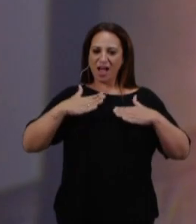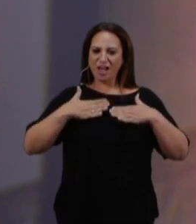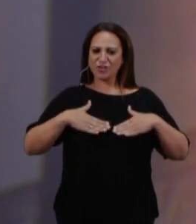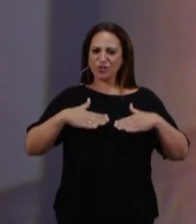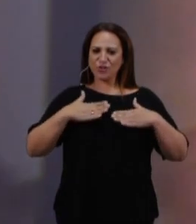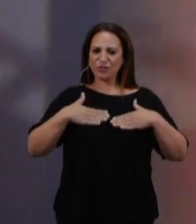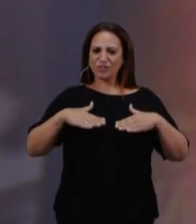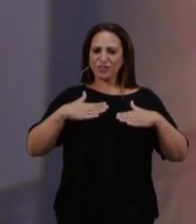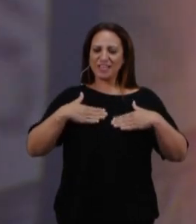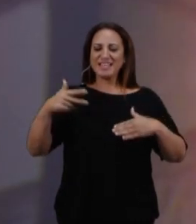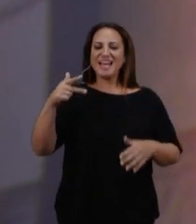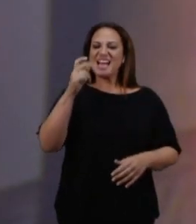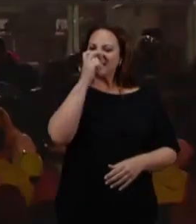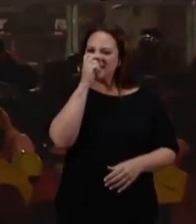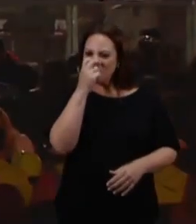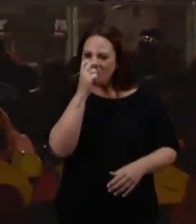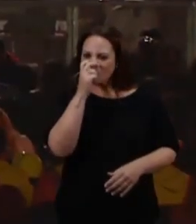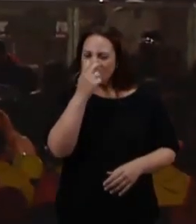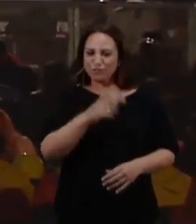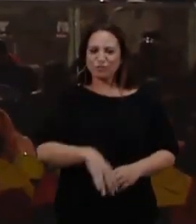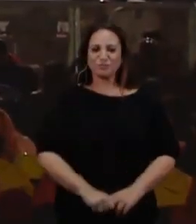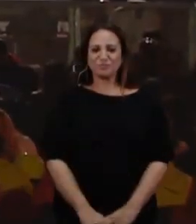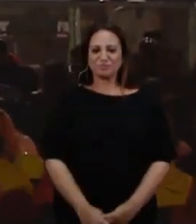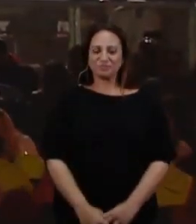para Chismosos.